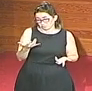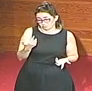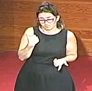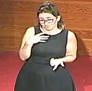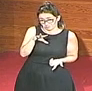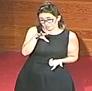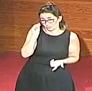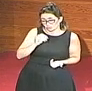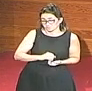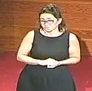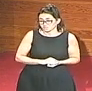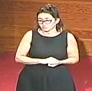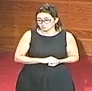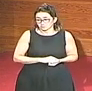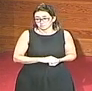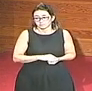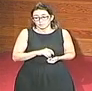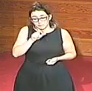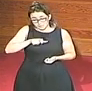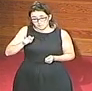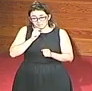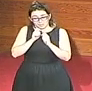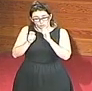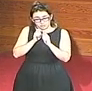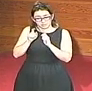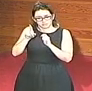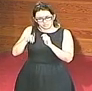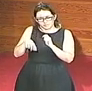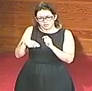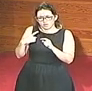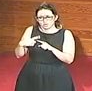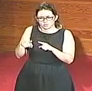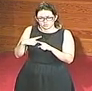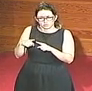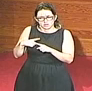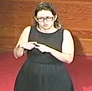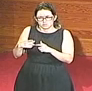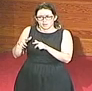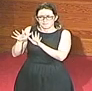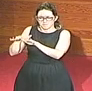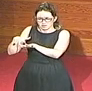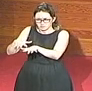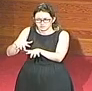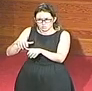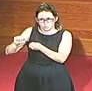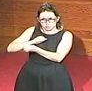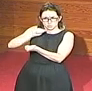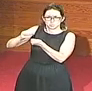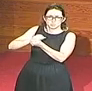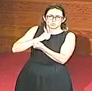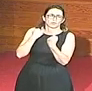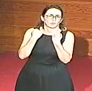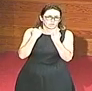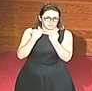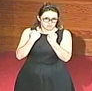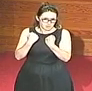Han tenido los periodistas también que hacer frente a una hostilidad muy grande por parte de manifestantes. Esto ha sido residual,